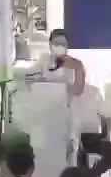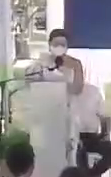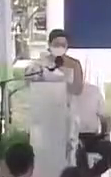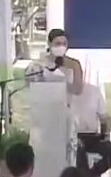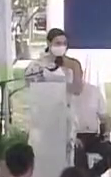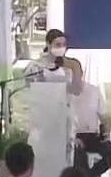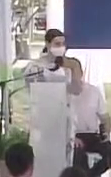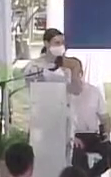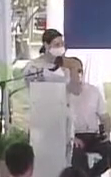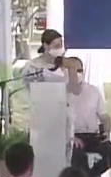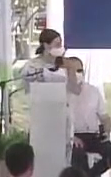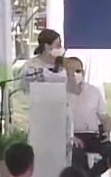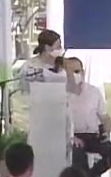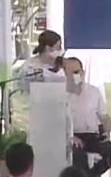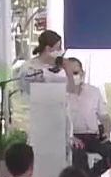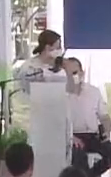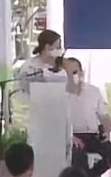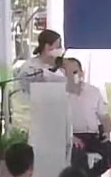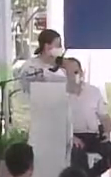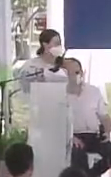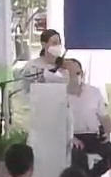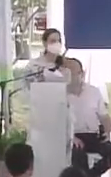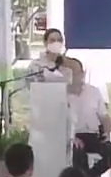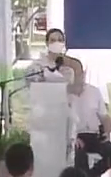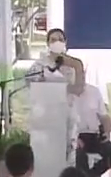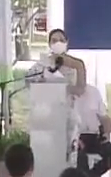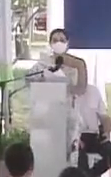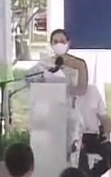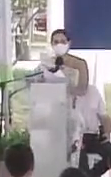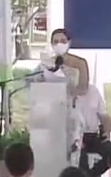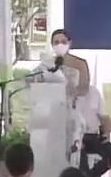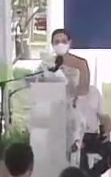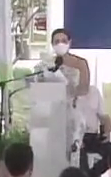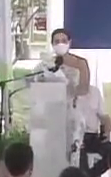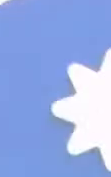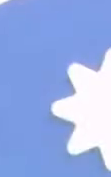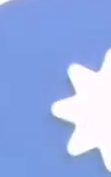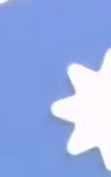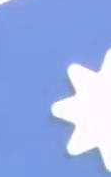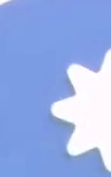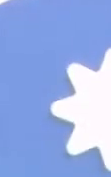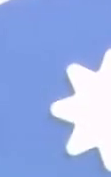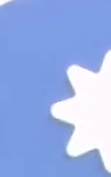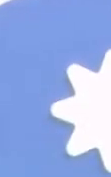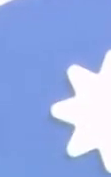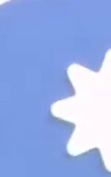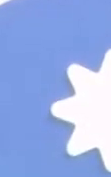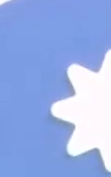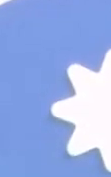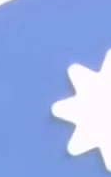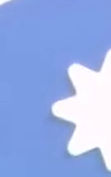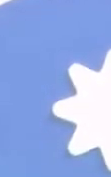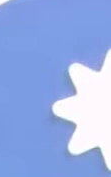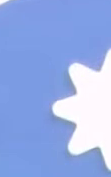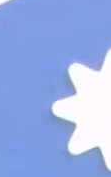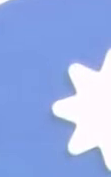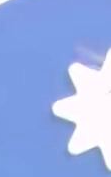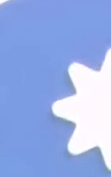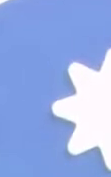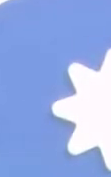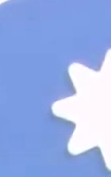del Atlántico, Elsa Noguera. Muy buenos días, gobernadora. Al alcalde de la ciudad de Barranquilla, Jaime Pumarejo. Buenos días,